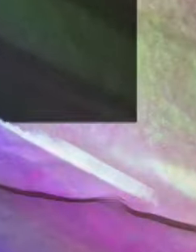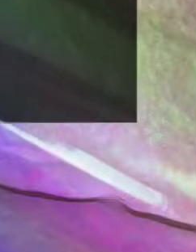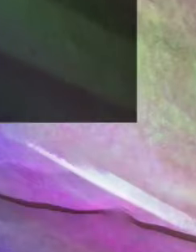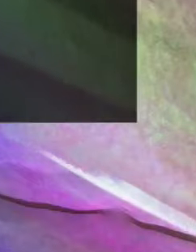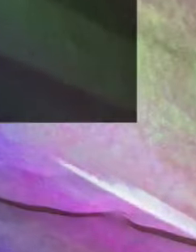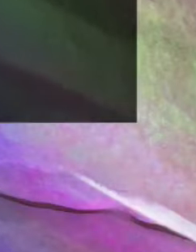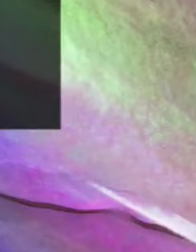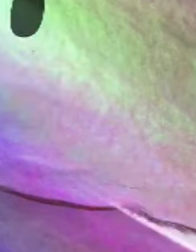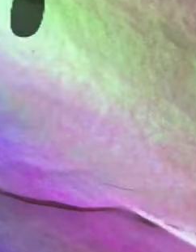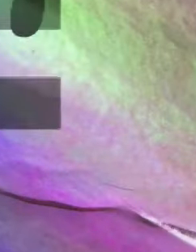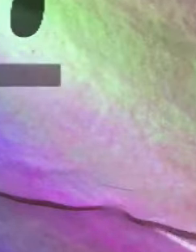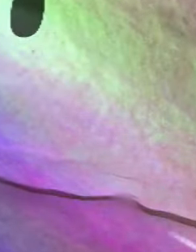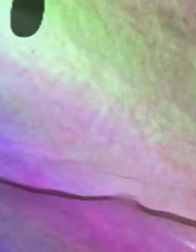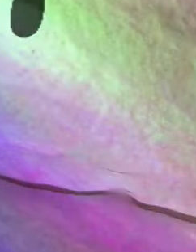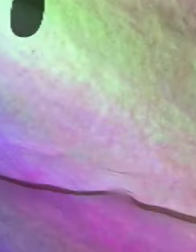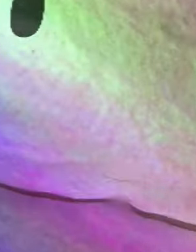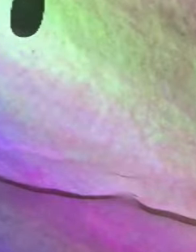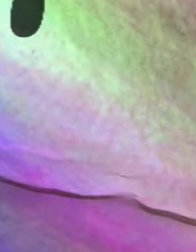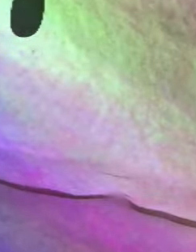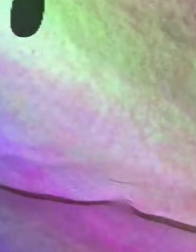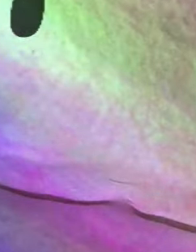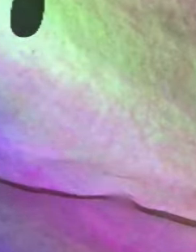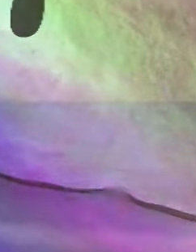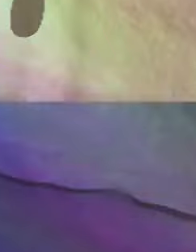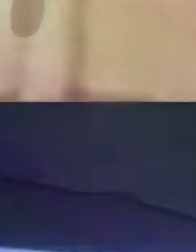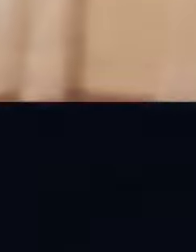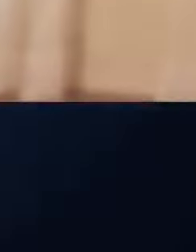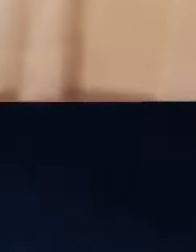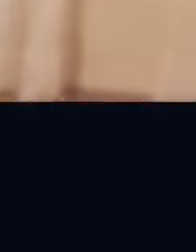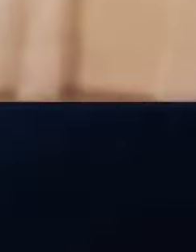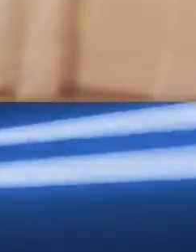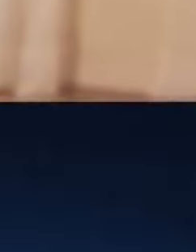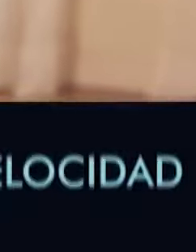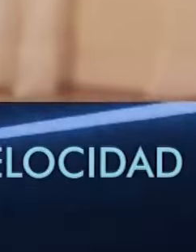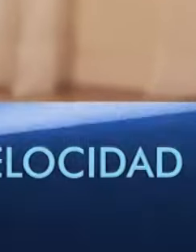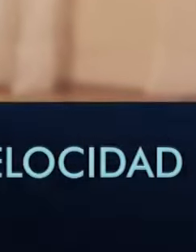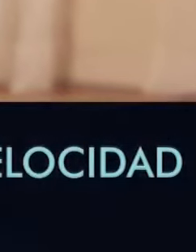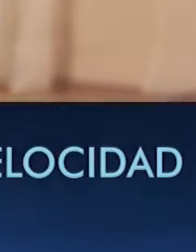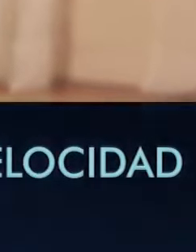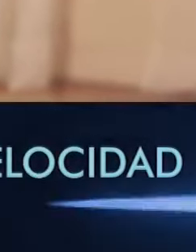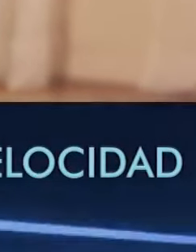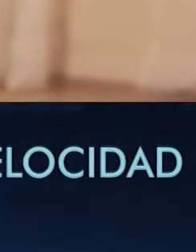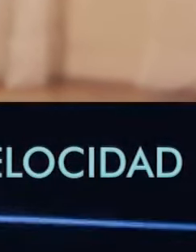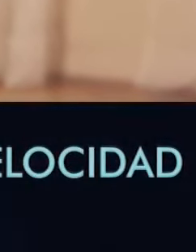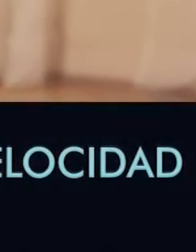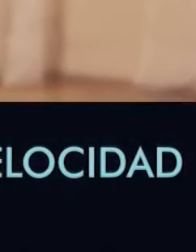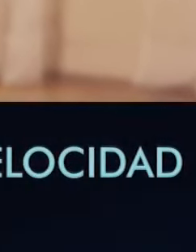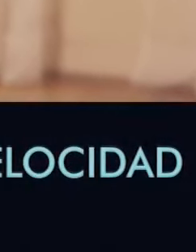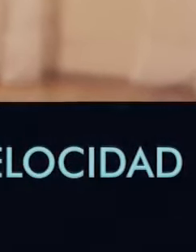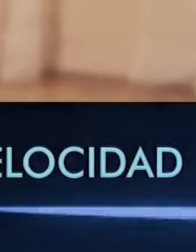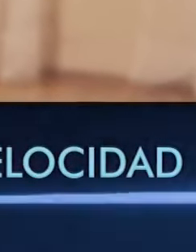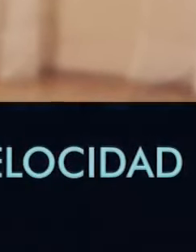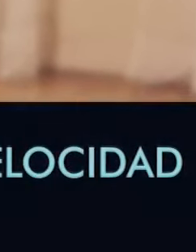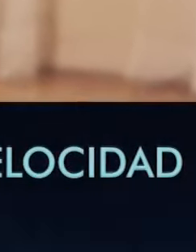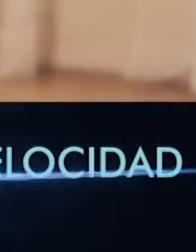Más resilientes que nunca, usando tapabocas y cuidando las juntas en la plaza. Presenta Antel Empresas. ¿Tenés